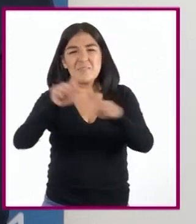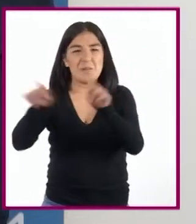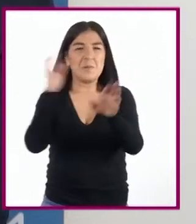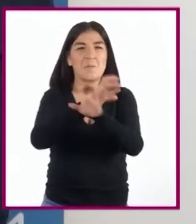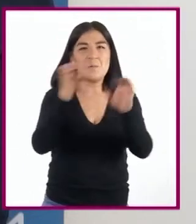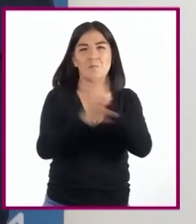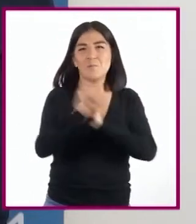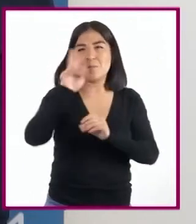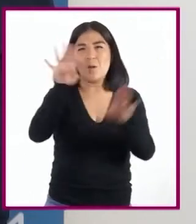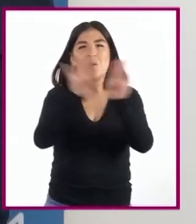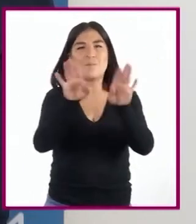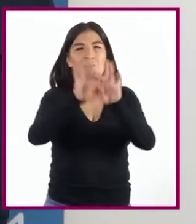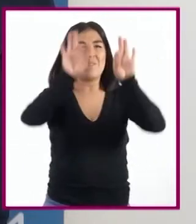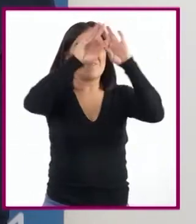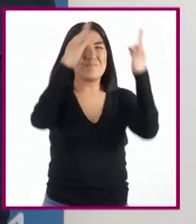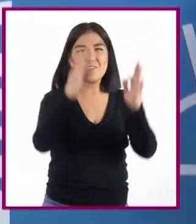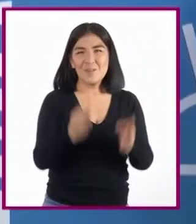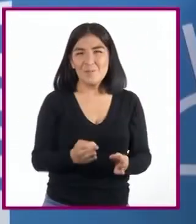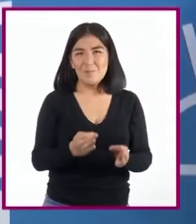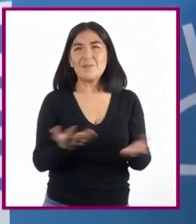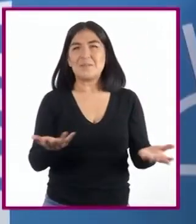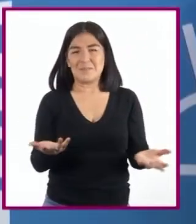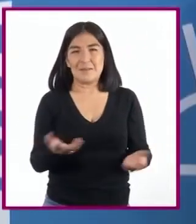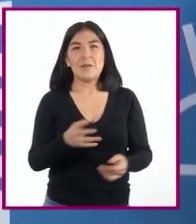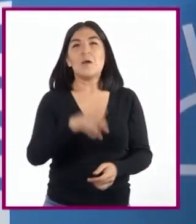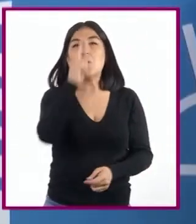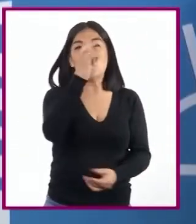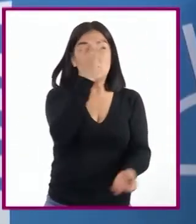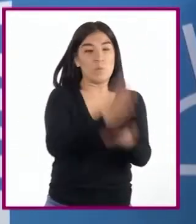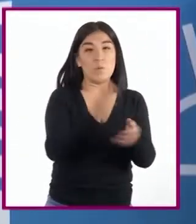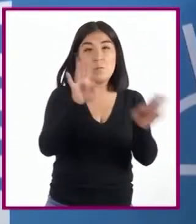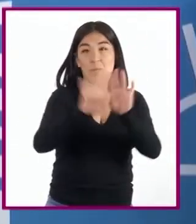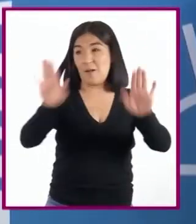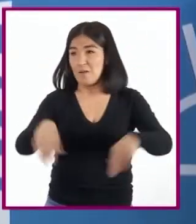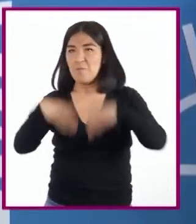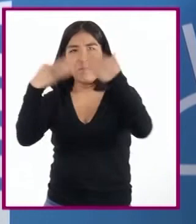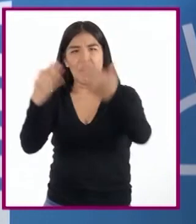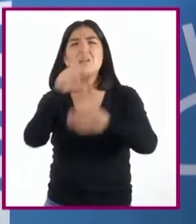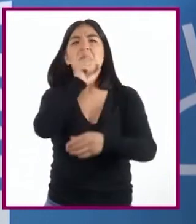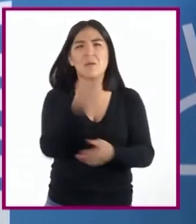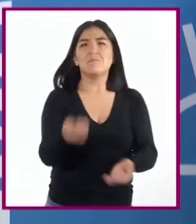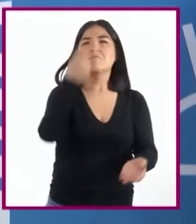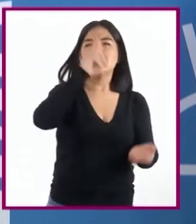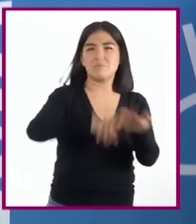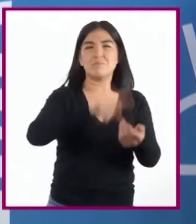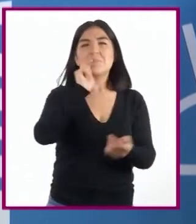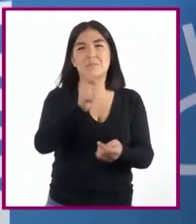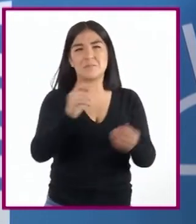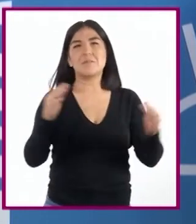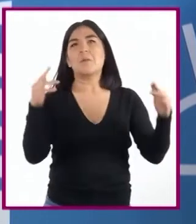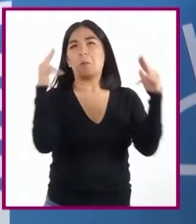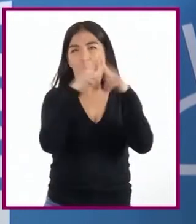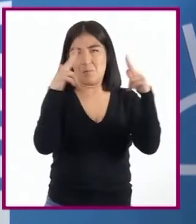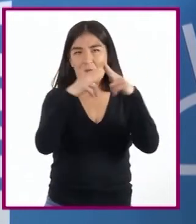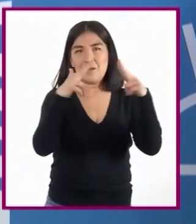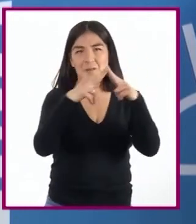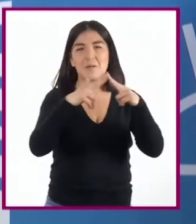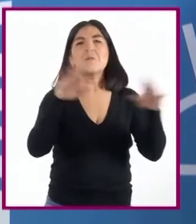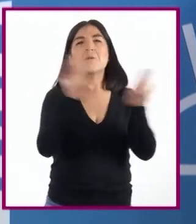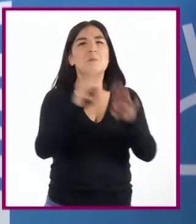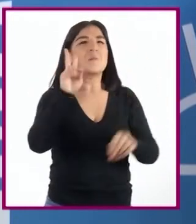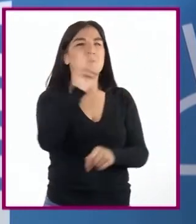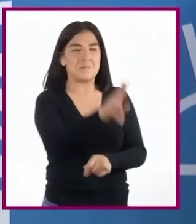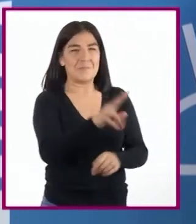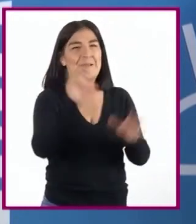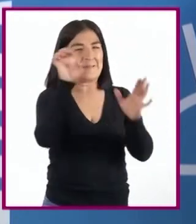encontrar cuerpos y figuras geométricas? No solo en el exterior, también en el interior de nuestros hogares las